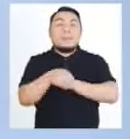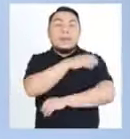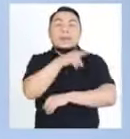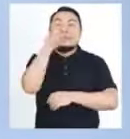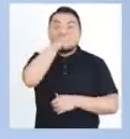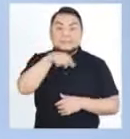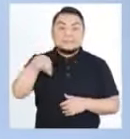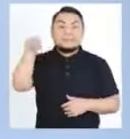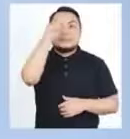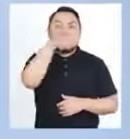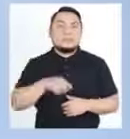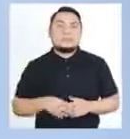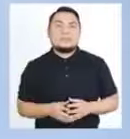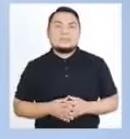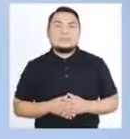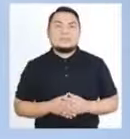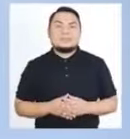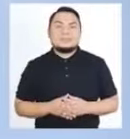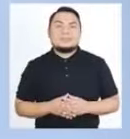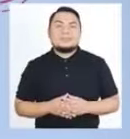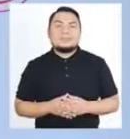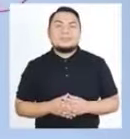Brazos y círculos.